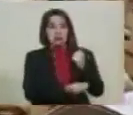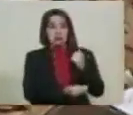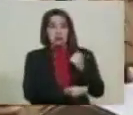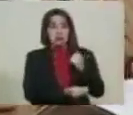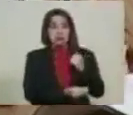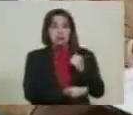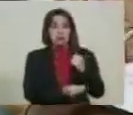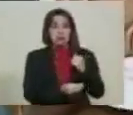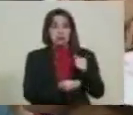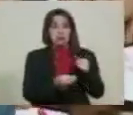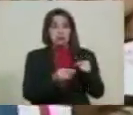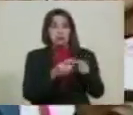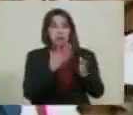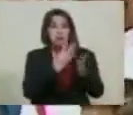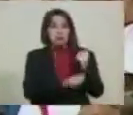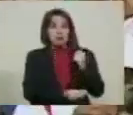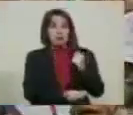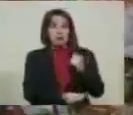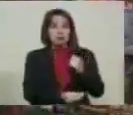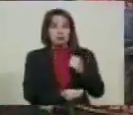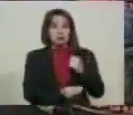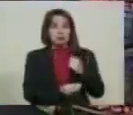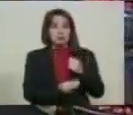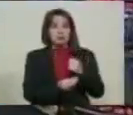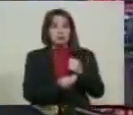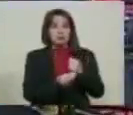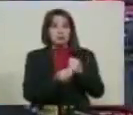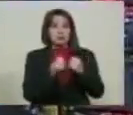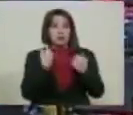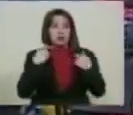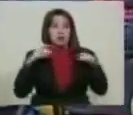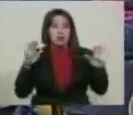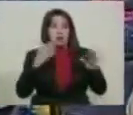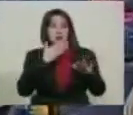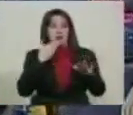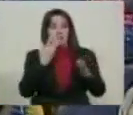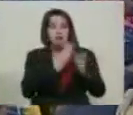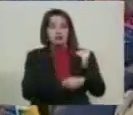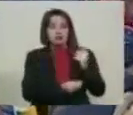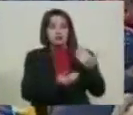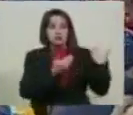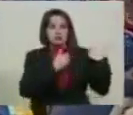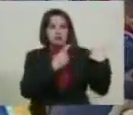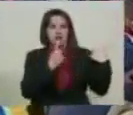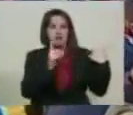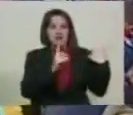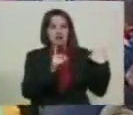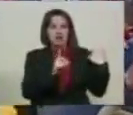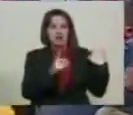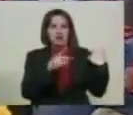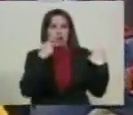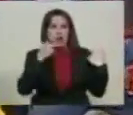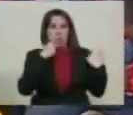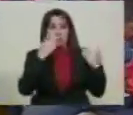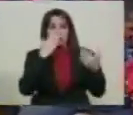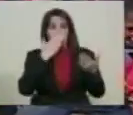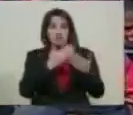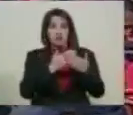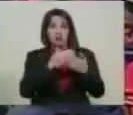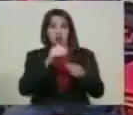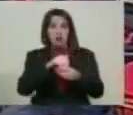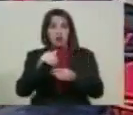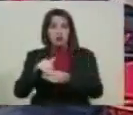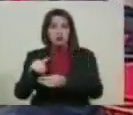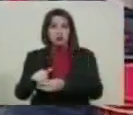se fugaron, prefirieron no huir que asumir sus responsabilidades políticas frente a sus electores.